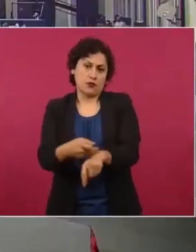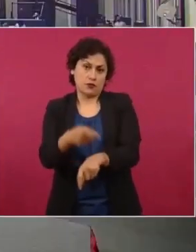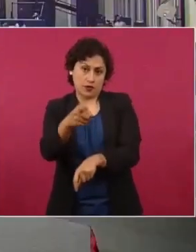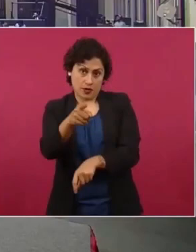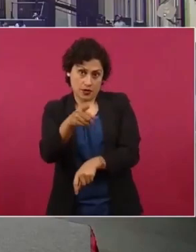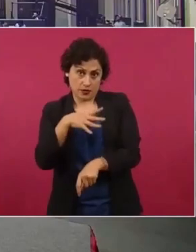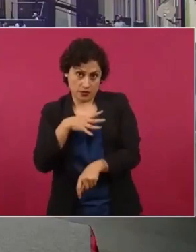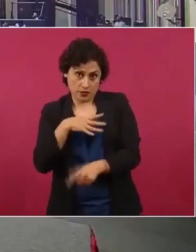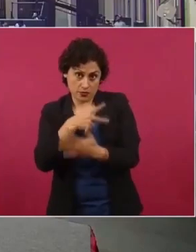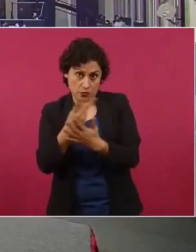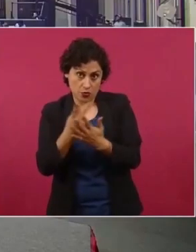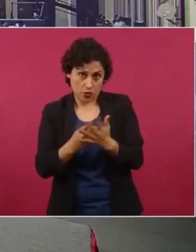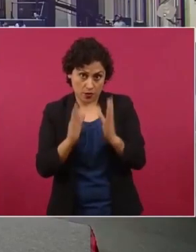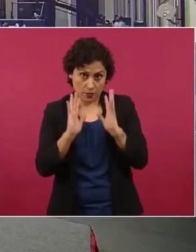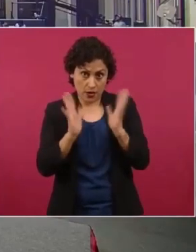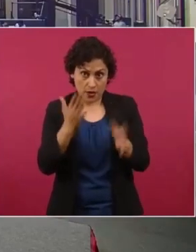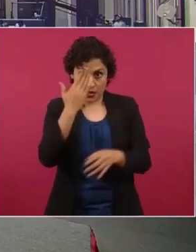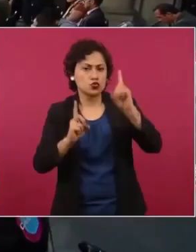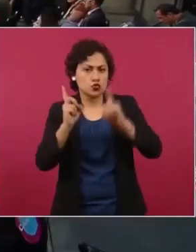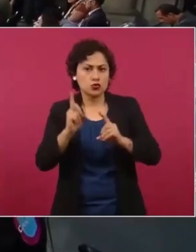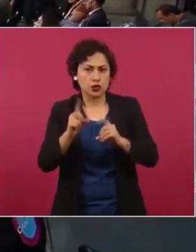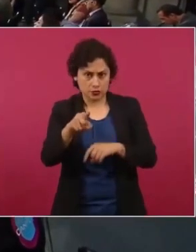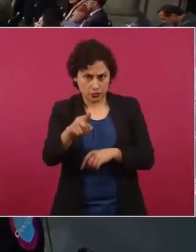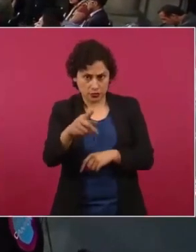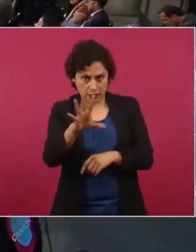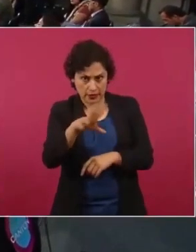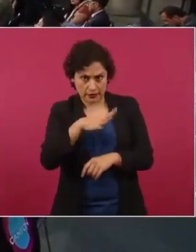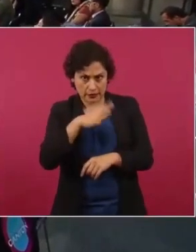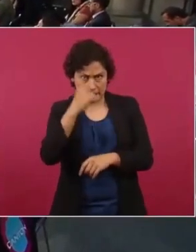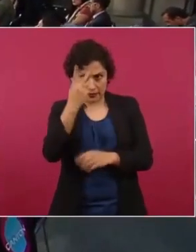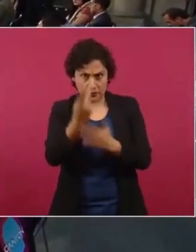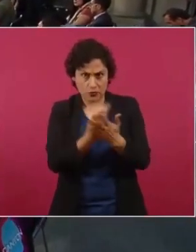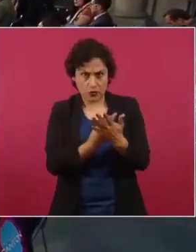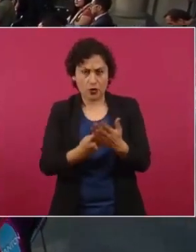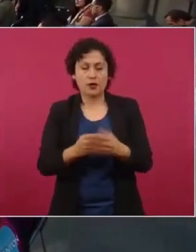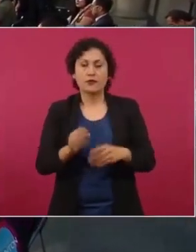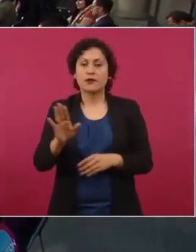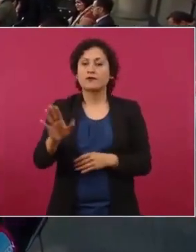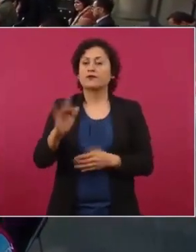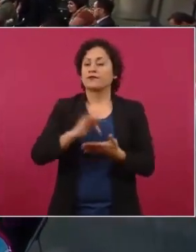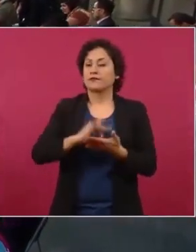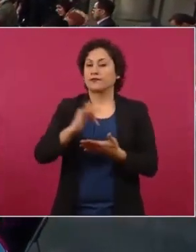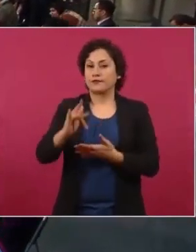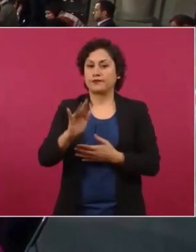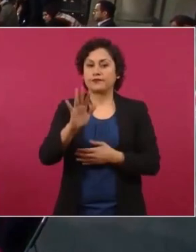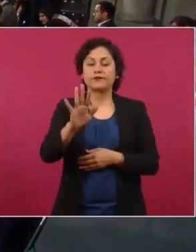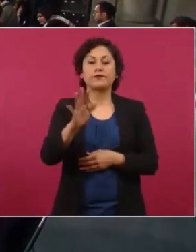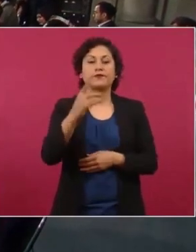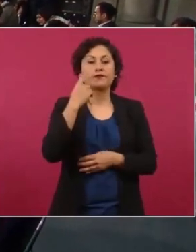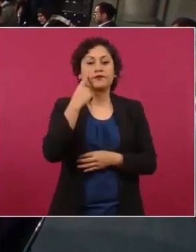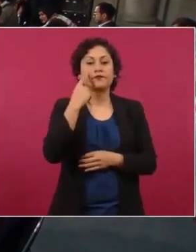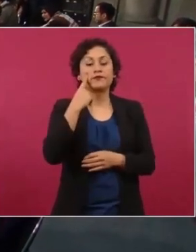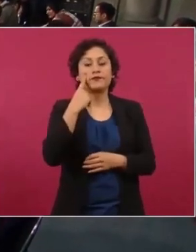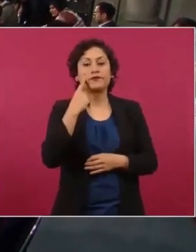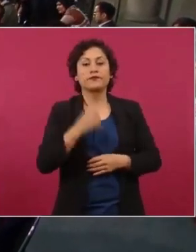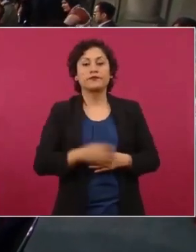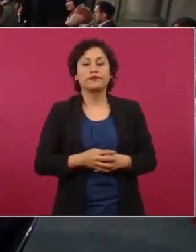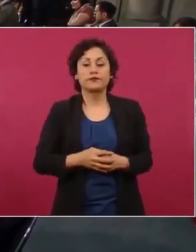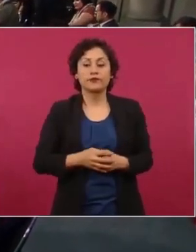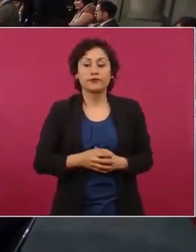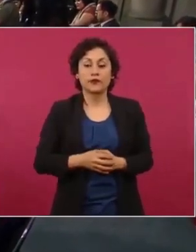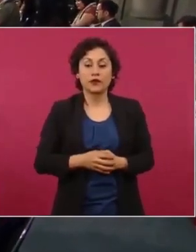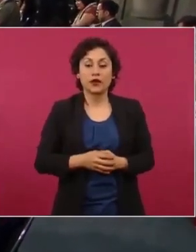programa la profesora. Ahora Leti responde. Muchas gracias por la pregunta. La es que el